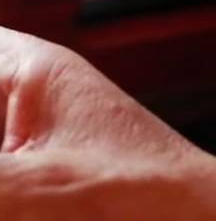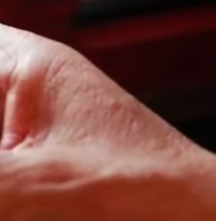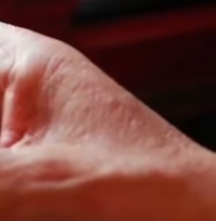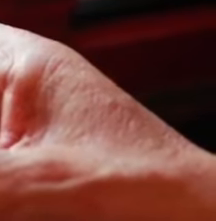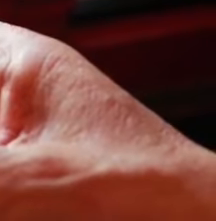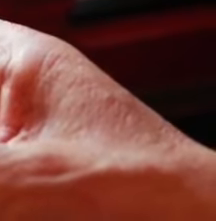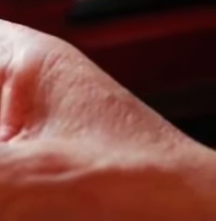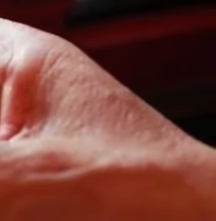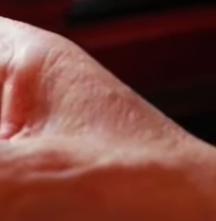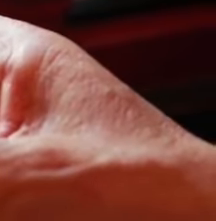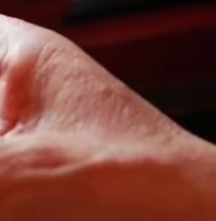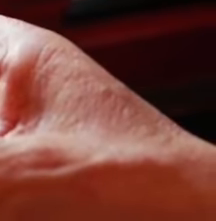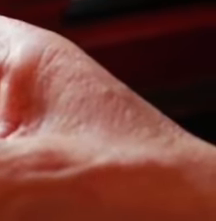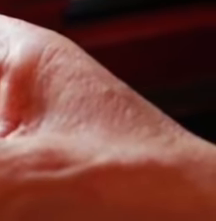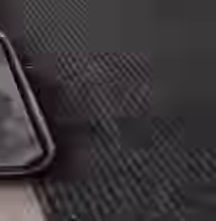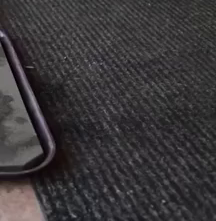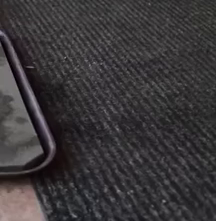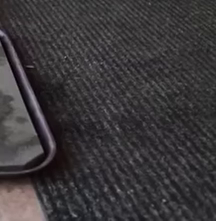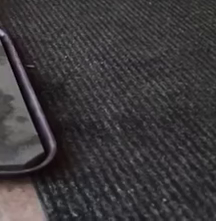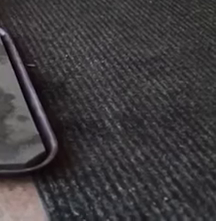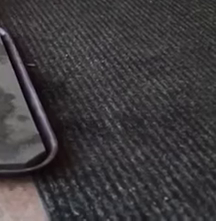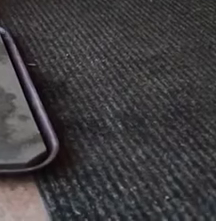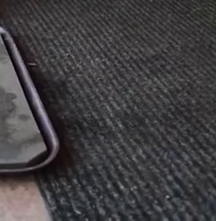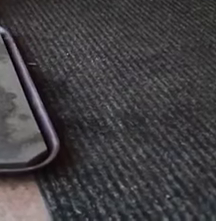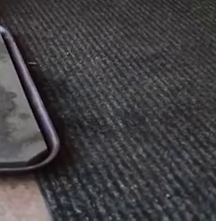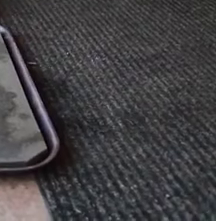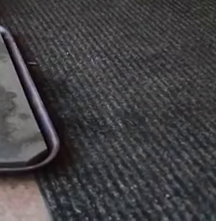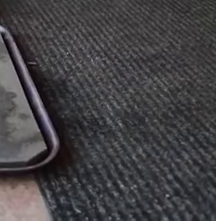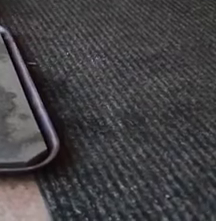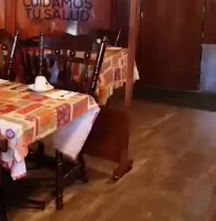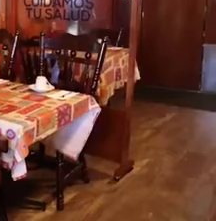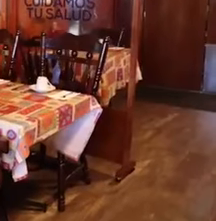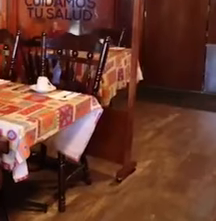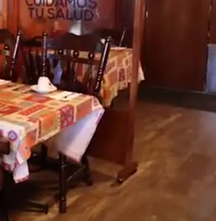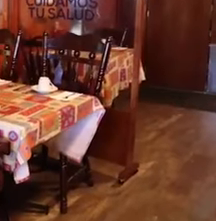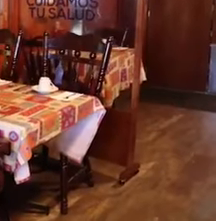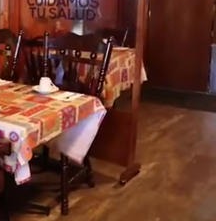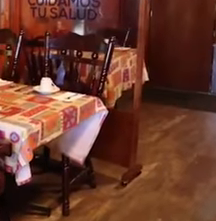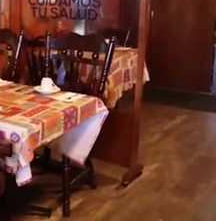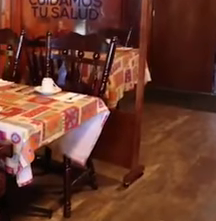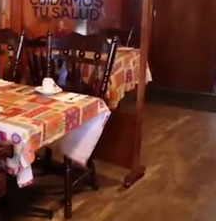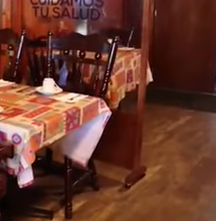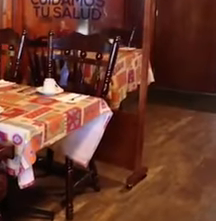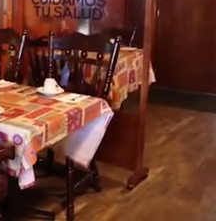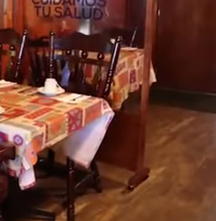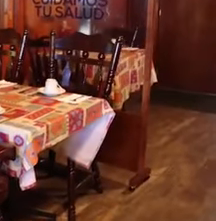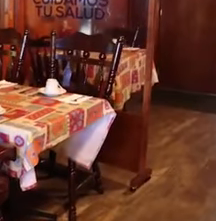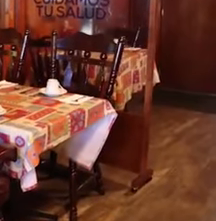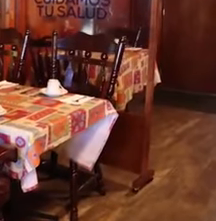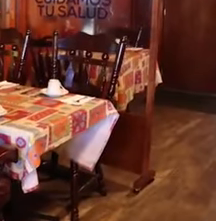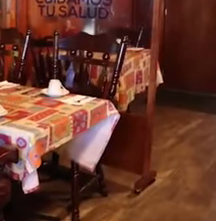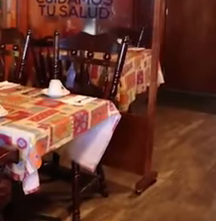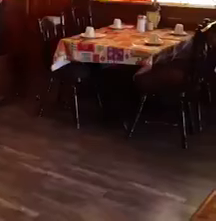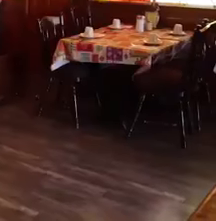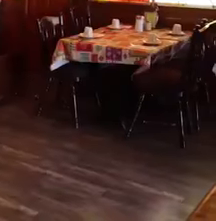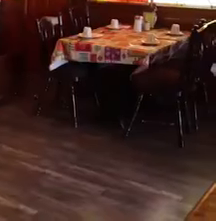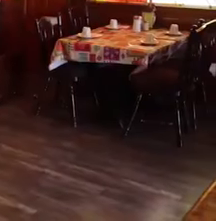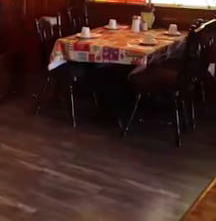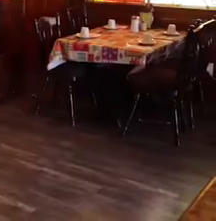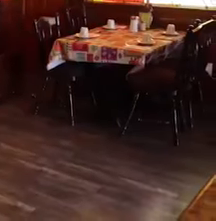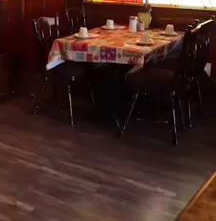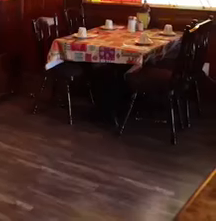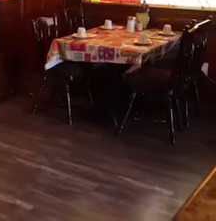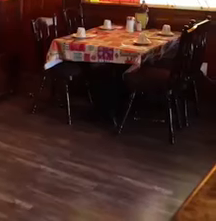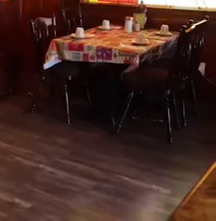temperatura corporal y el uso de tapetes sanitizantes, integramos a nuestras instalaciones mamparas separadoras de mesas para disminuir